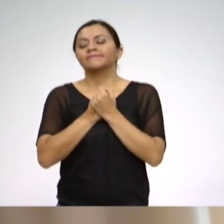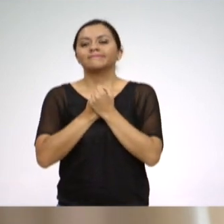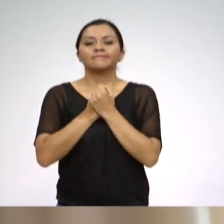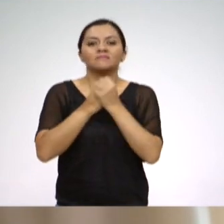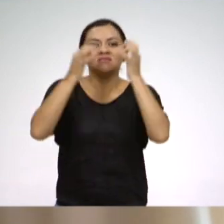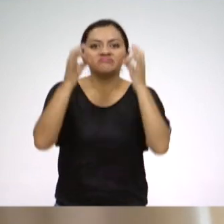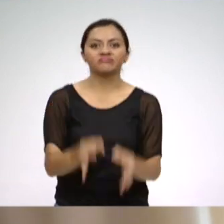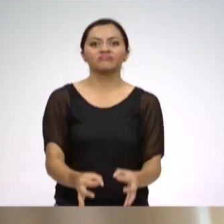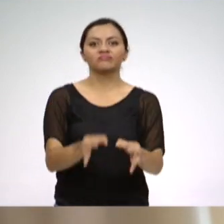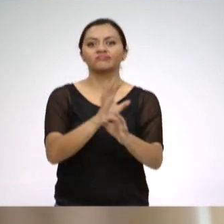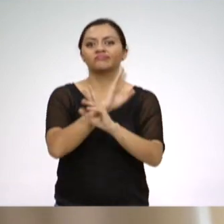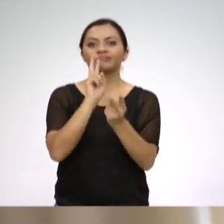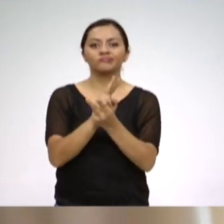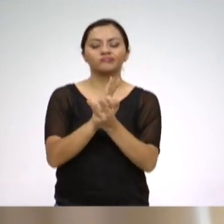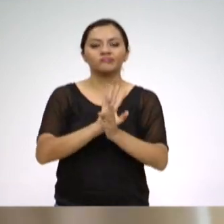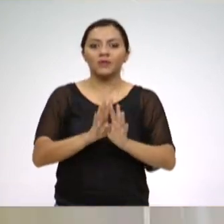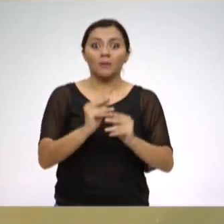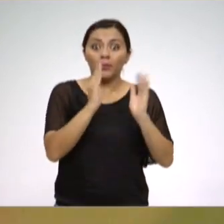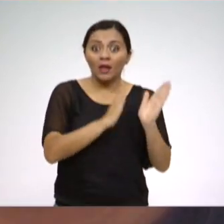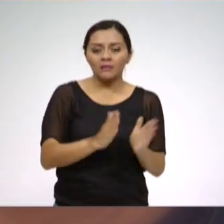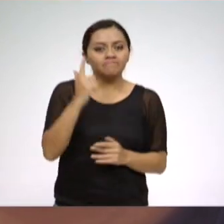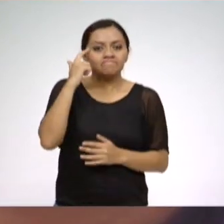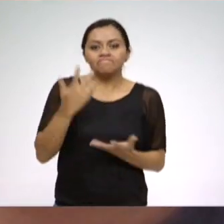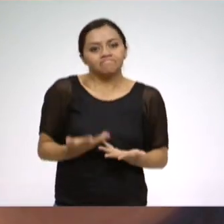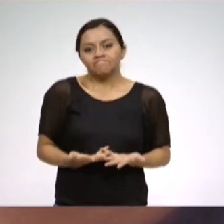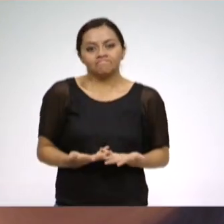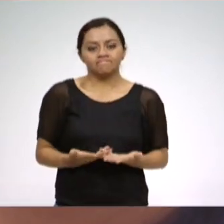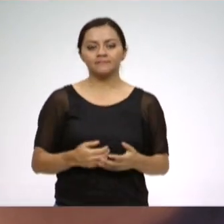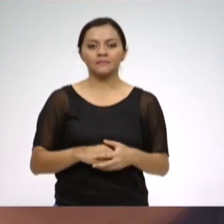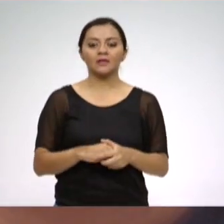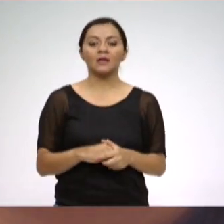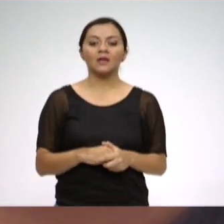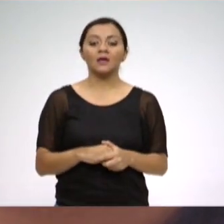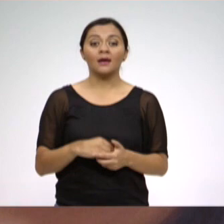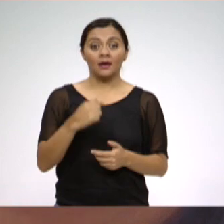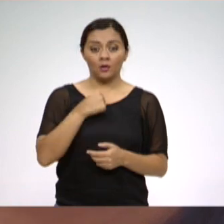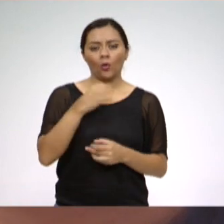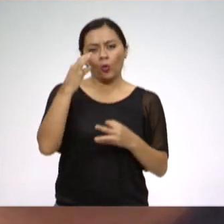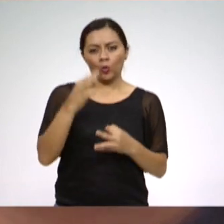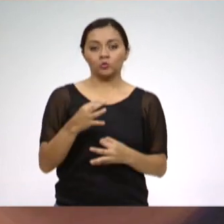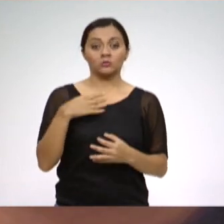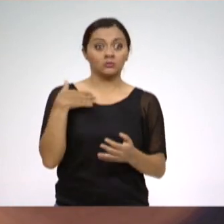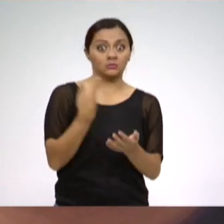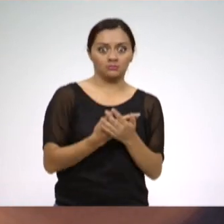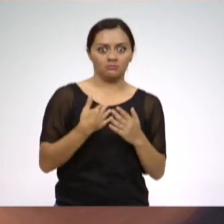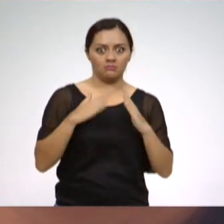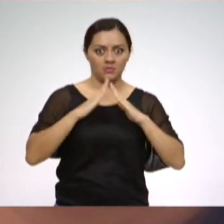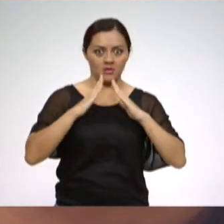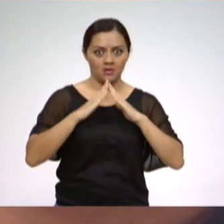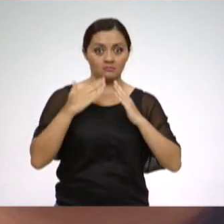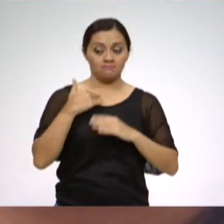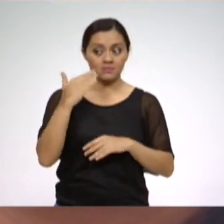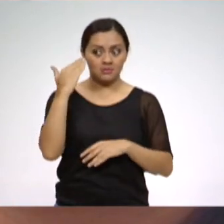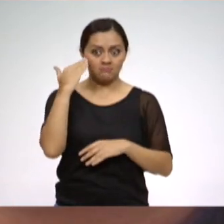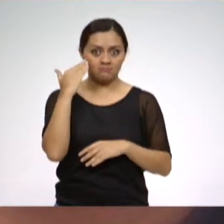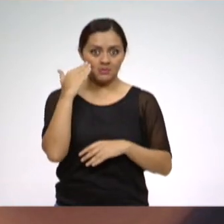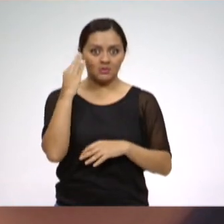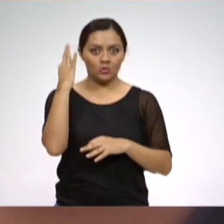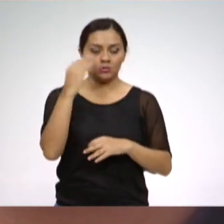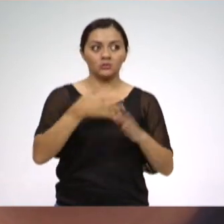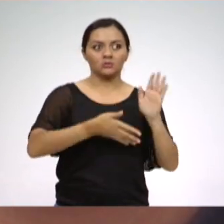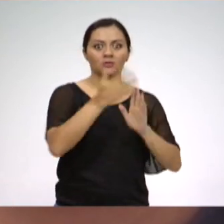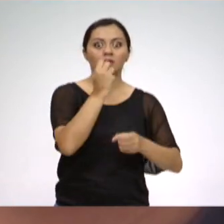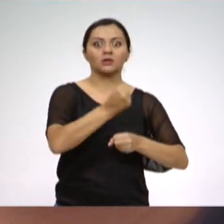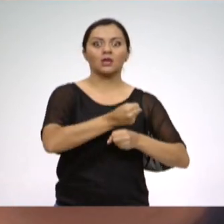ni planificada ni nada. Y claro, yo tenía que llegar a la casa porque mi mamá sabía que estaba